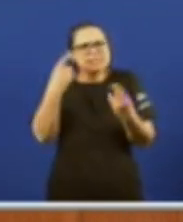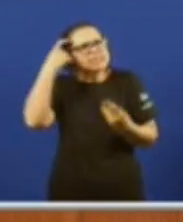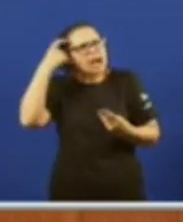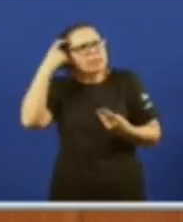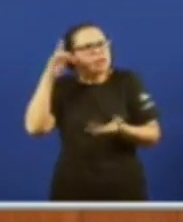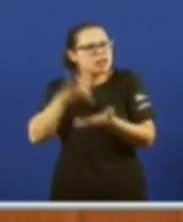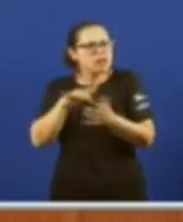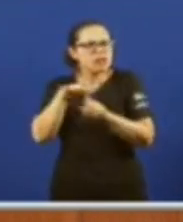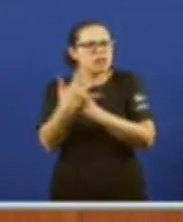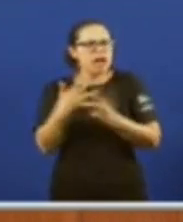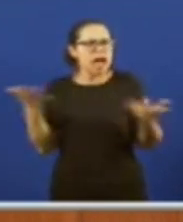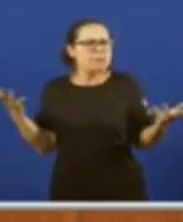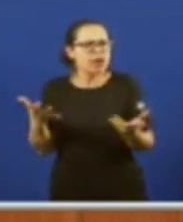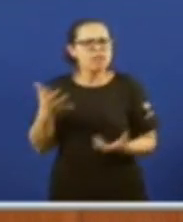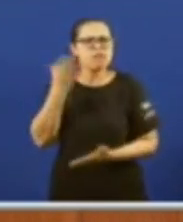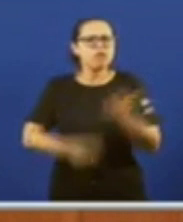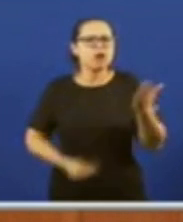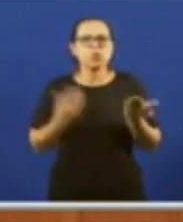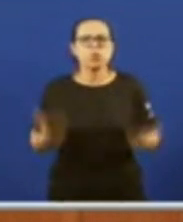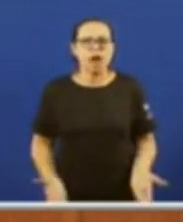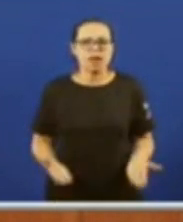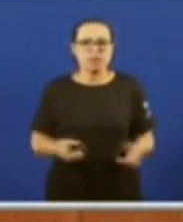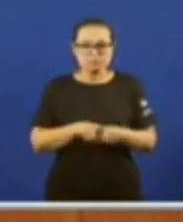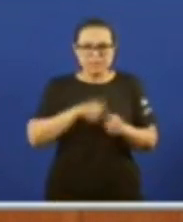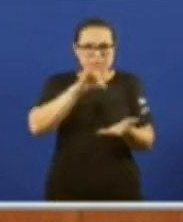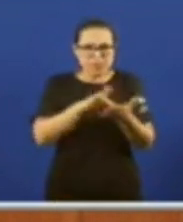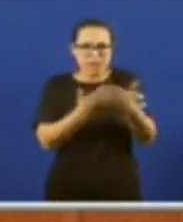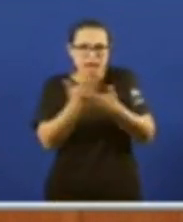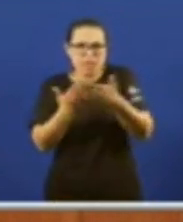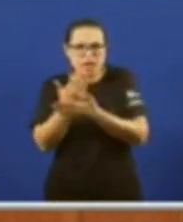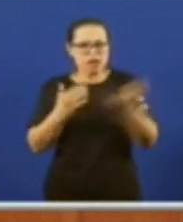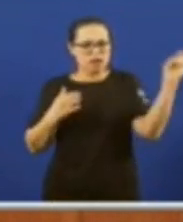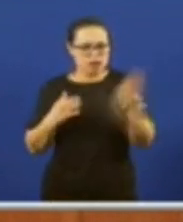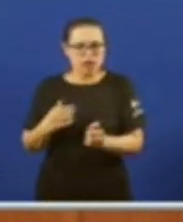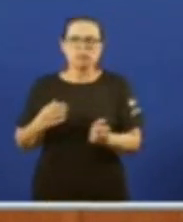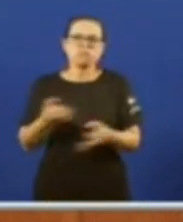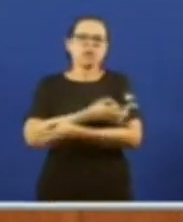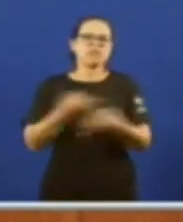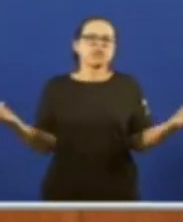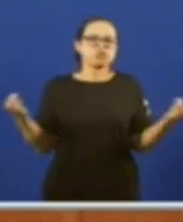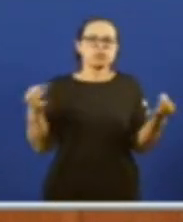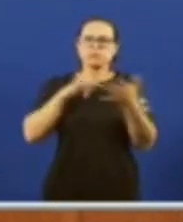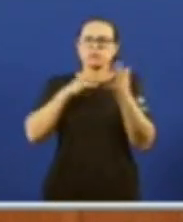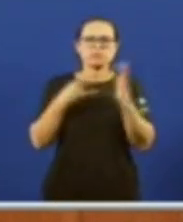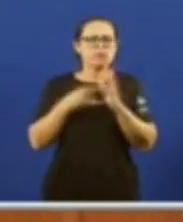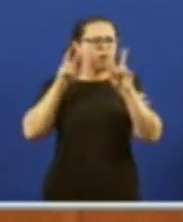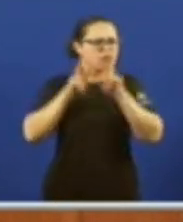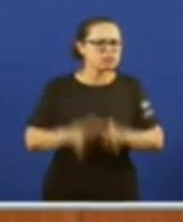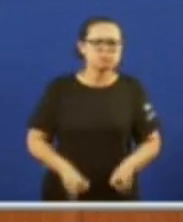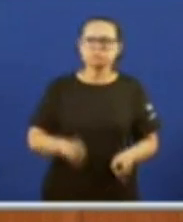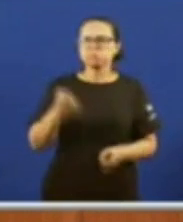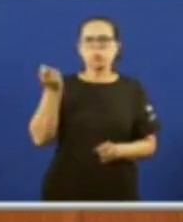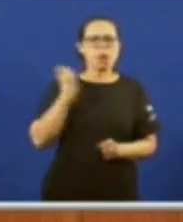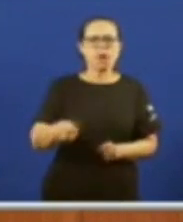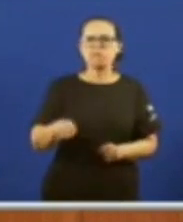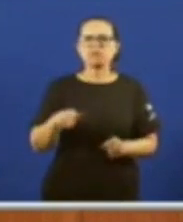de situacións de emerxencia. Non pode vir aquí, despois de todo o que pasou, e dicir que funcionou todo perfectamente, que non hai nada que revisar nos emerxencias, que